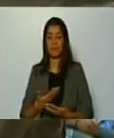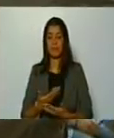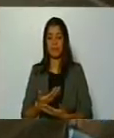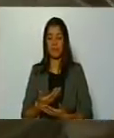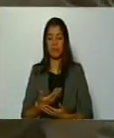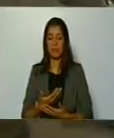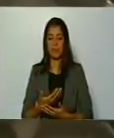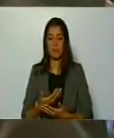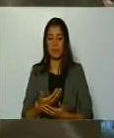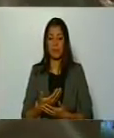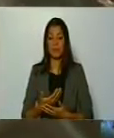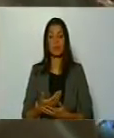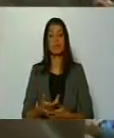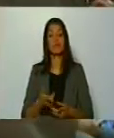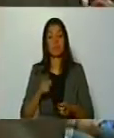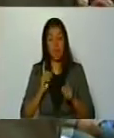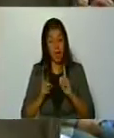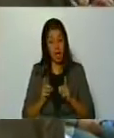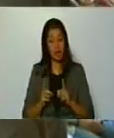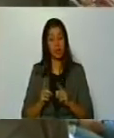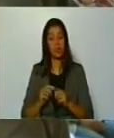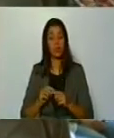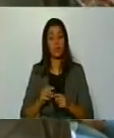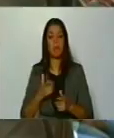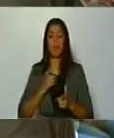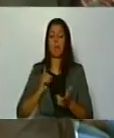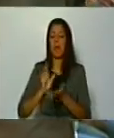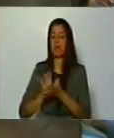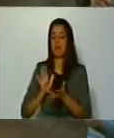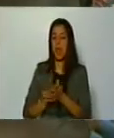más de uno estaría